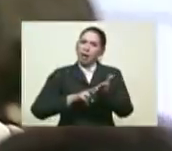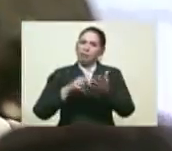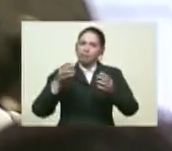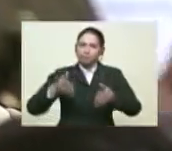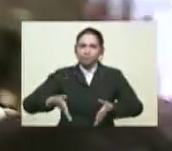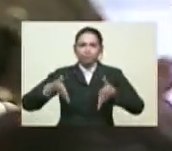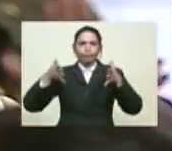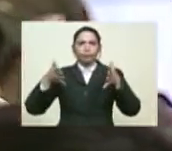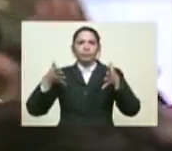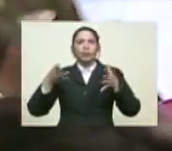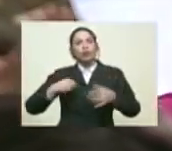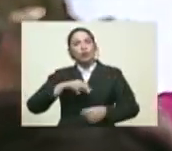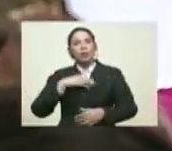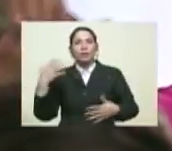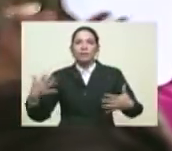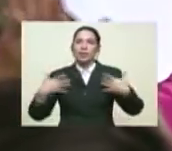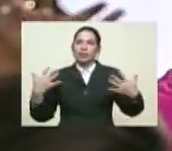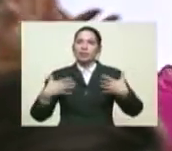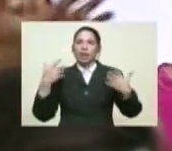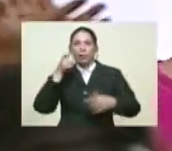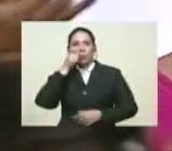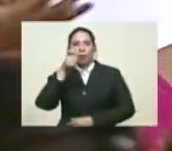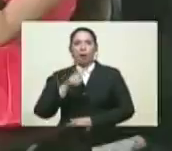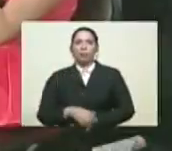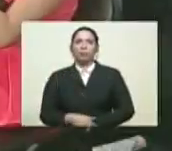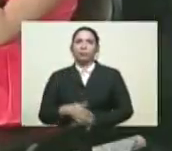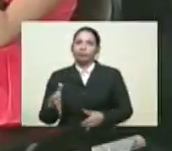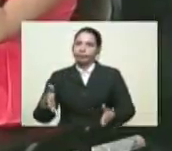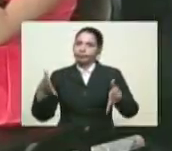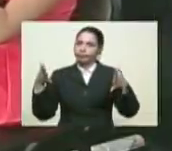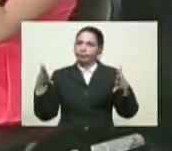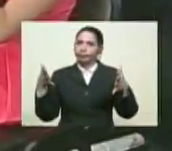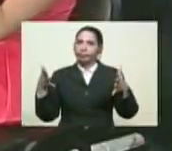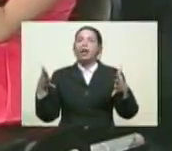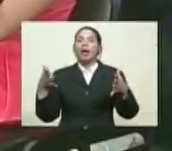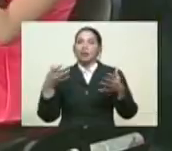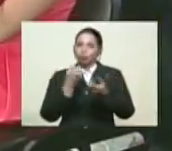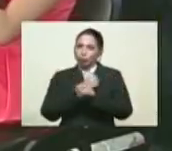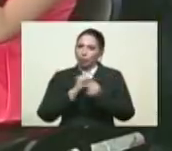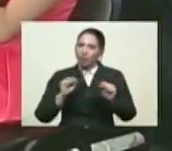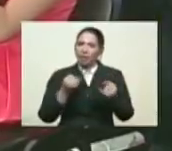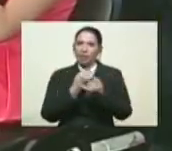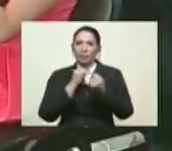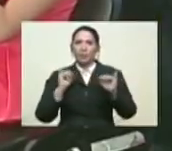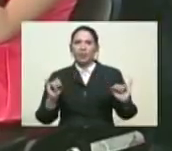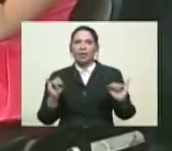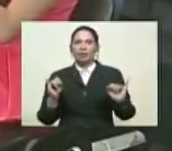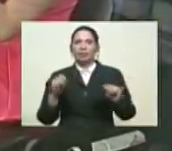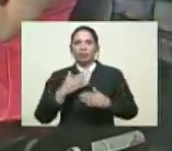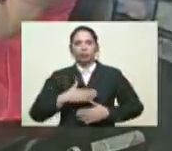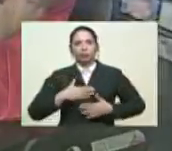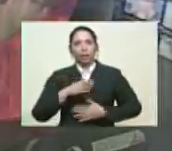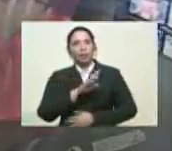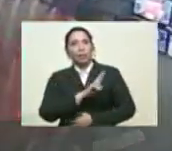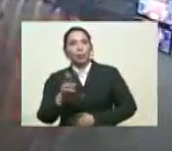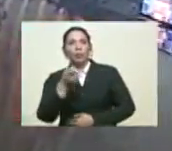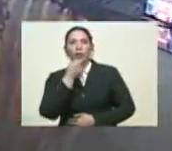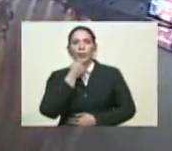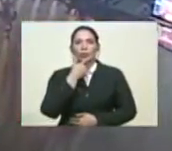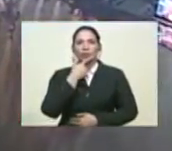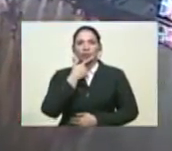la felicidad de nuestro pueblo, porque triunfe la soberanía, la independencia de esta república hermosa que